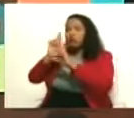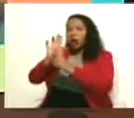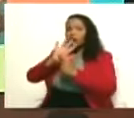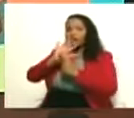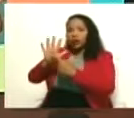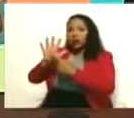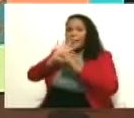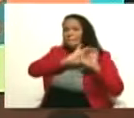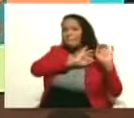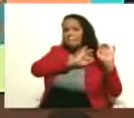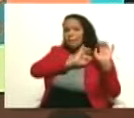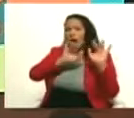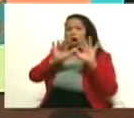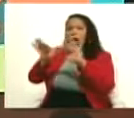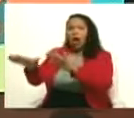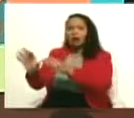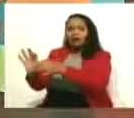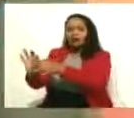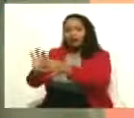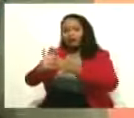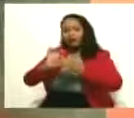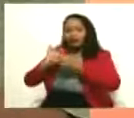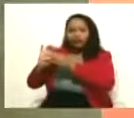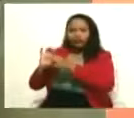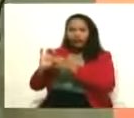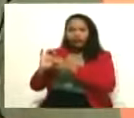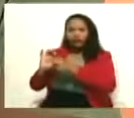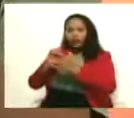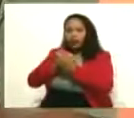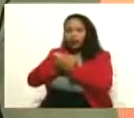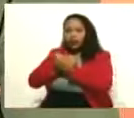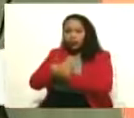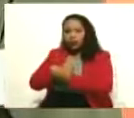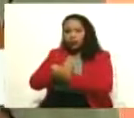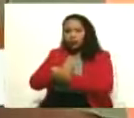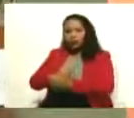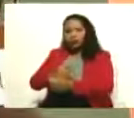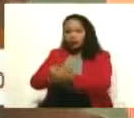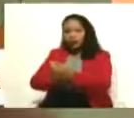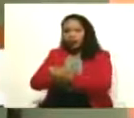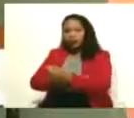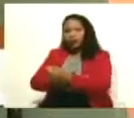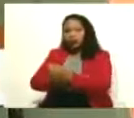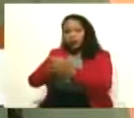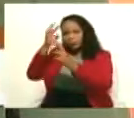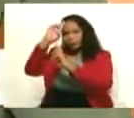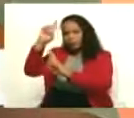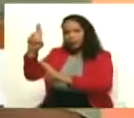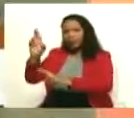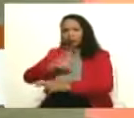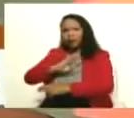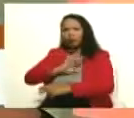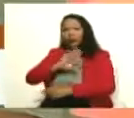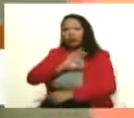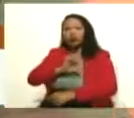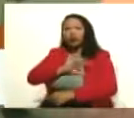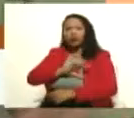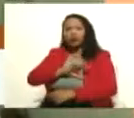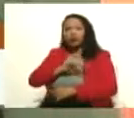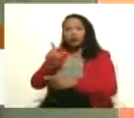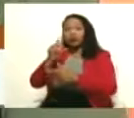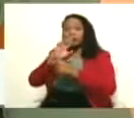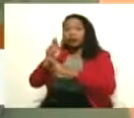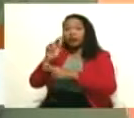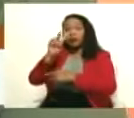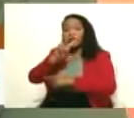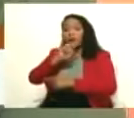masiva participación en unidad, en amor, en confraternidad, en respeto a nuestra soberanía, va a ser la respuesta a las dos